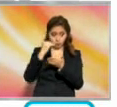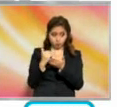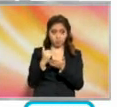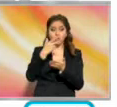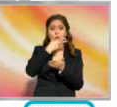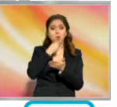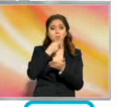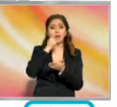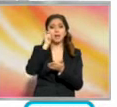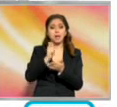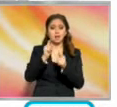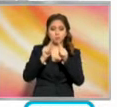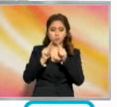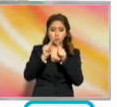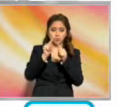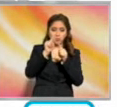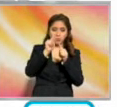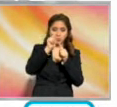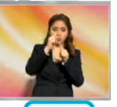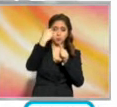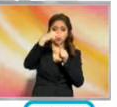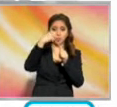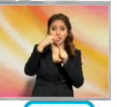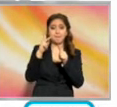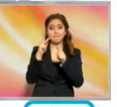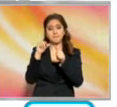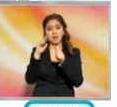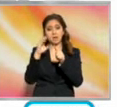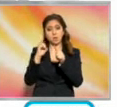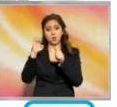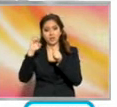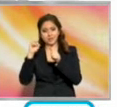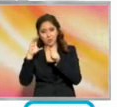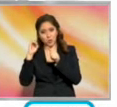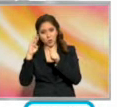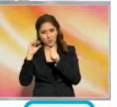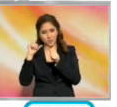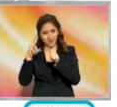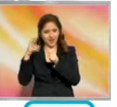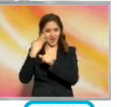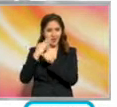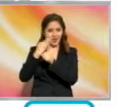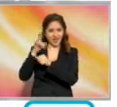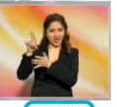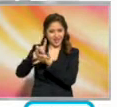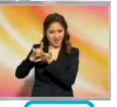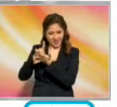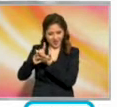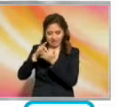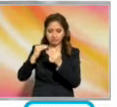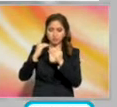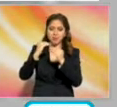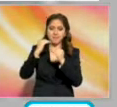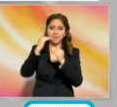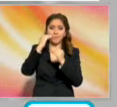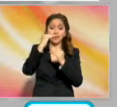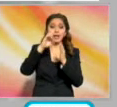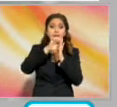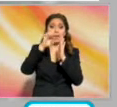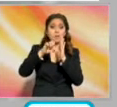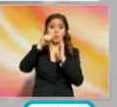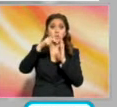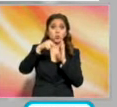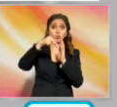Sí. El personaje controversial y bueno. Claro, porque ahora salieron Colombia. series de televisión. que hablaban a Exactamente, su ¿no? Pero mira qué personaje. interesante, te vas más hacia el norte. Hotel